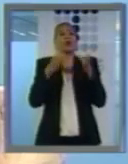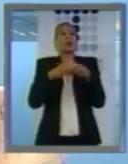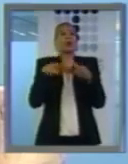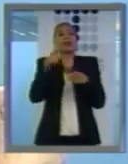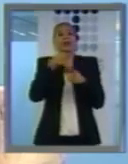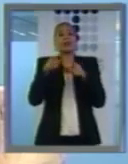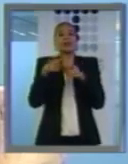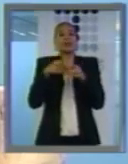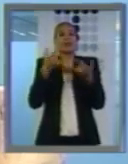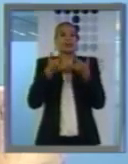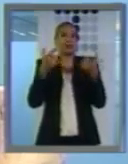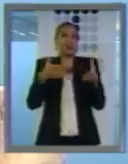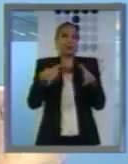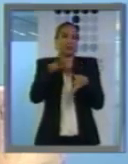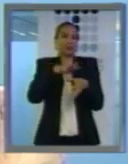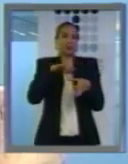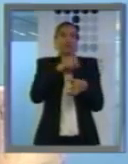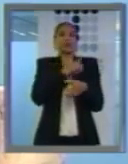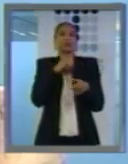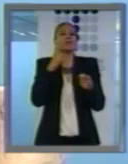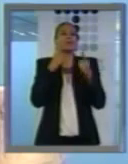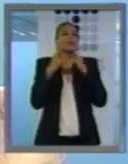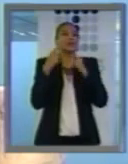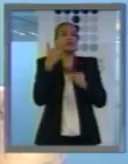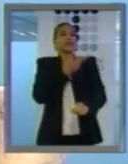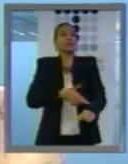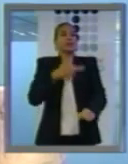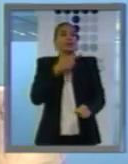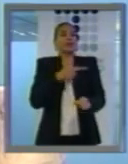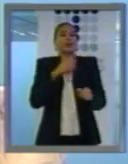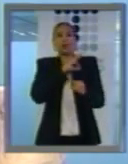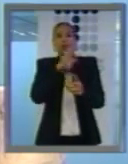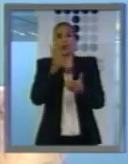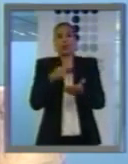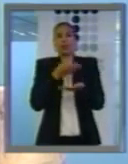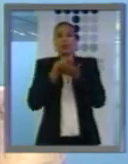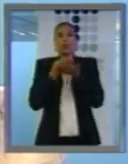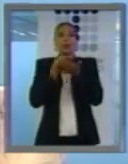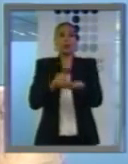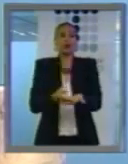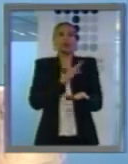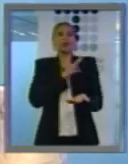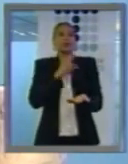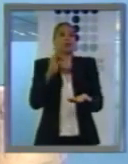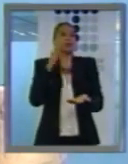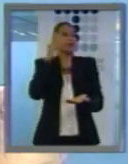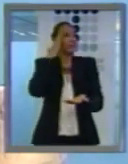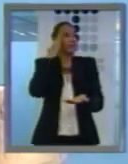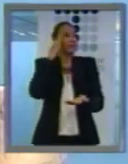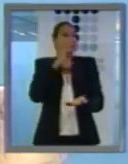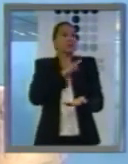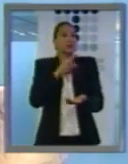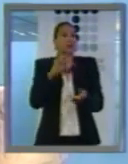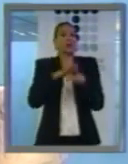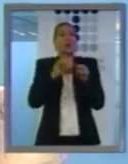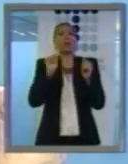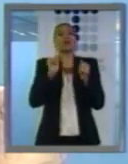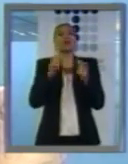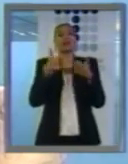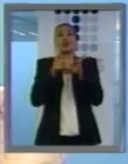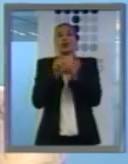historiadores, y están tratando de hacer una propuesta que, bueno, por lo menos blinde la parte técnica